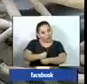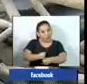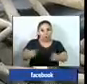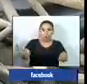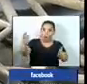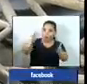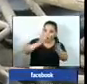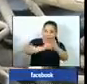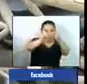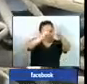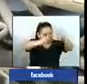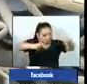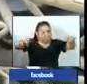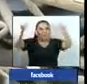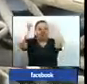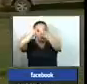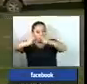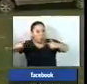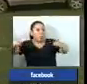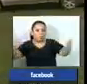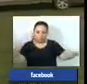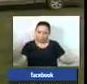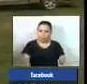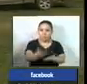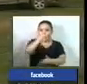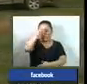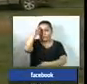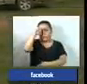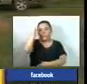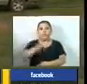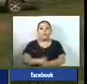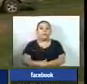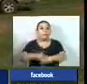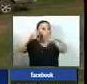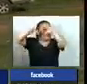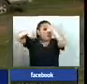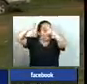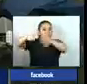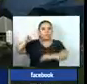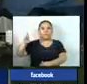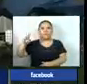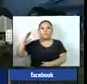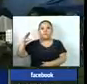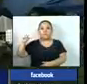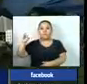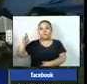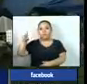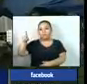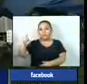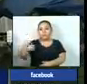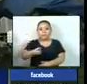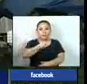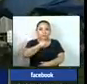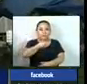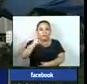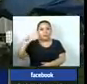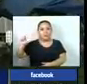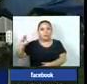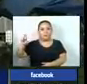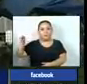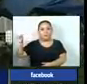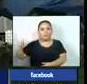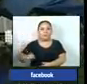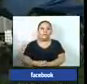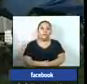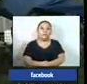telones y comenzar el espectáculo con imágenes de Ricardo Tobar un reporte de Luis Alberto